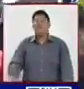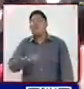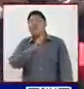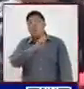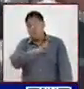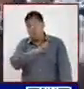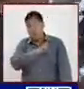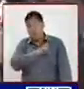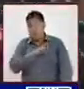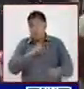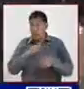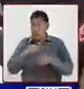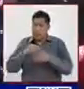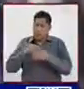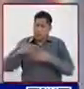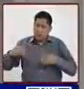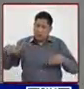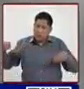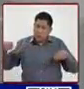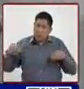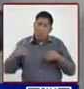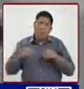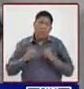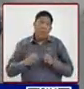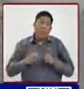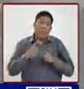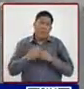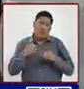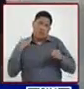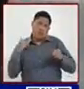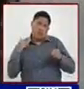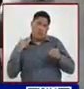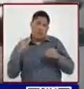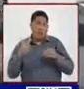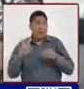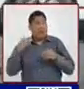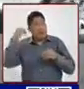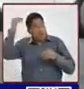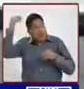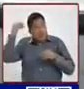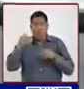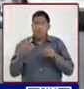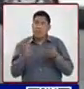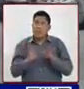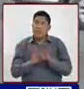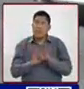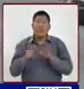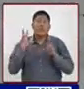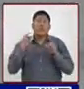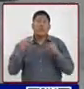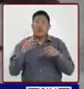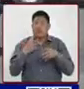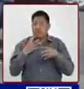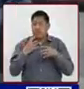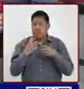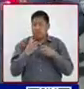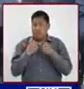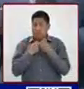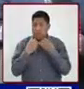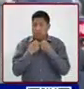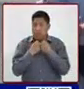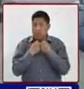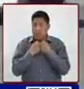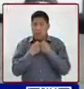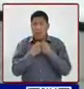La policía ha tenido que cerrar por lo menos el perímetro de Depoca, una cuadra hacia abajo y dos cuadras hacia arriba. Evitar un enfrentamiento entre los productores